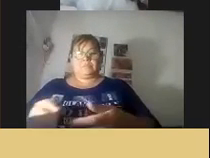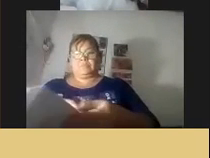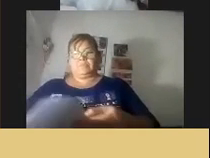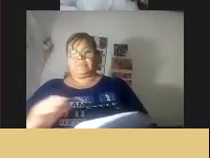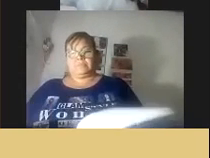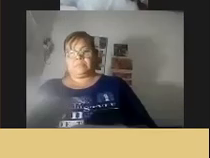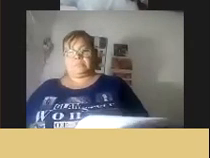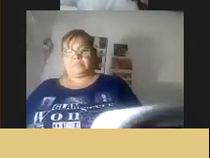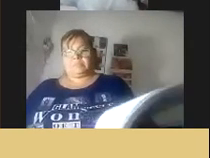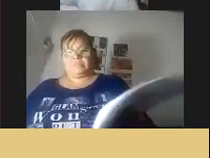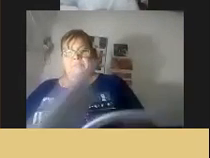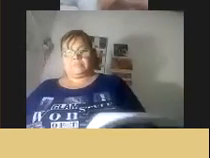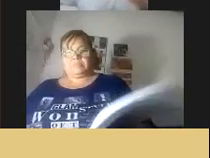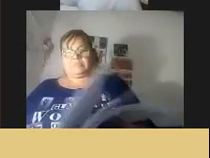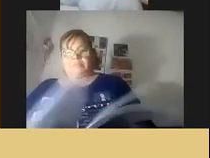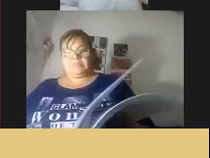Porque no resiste